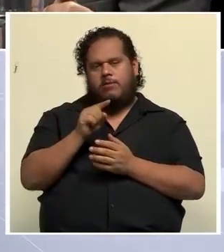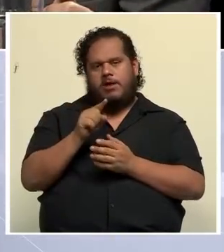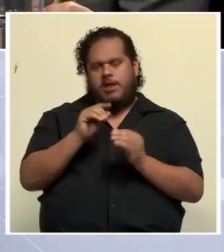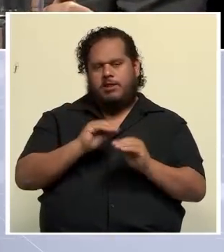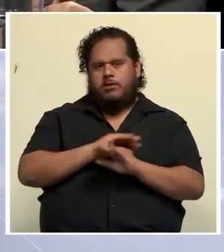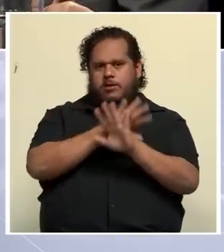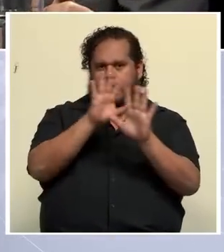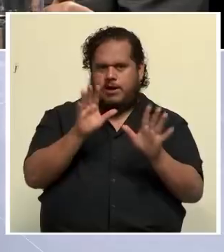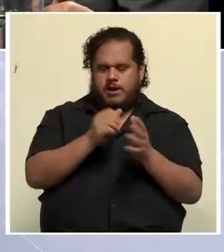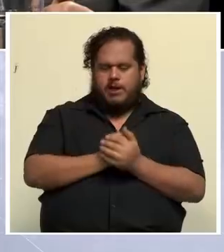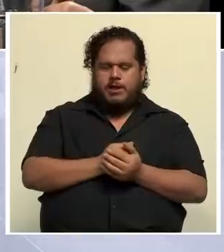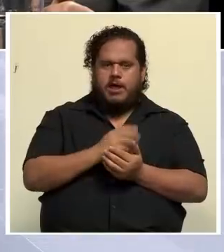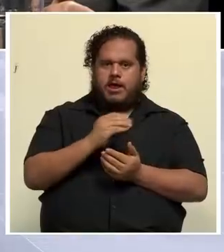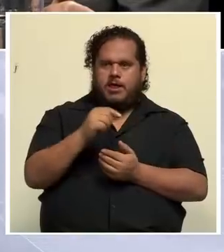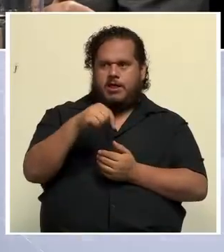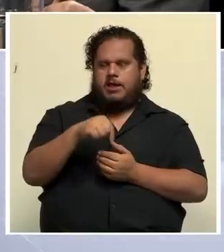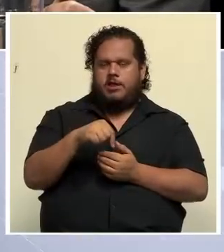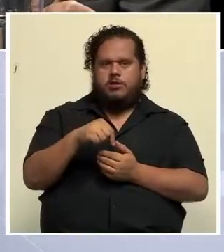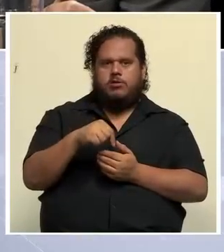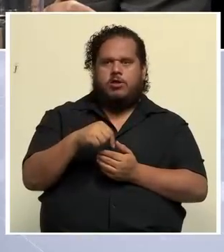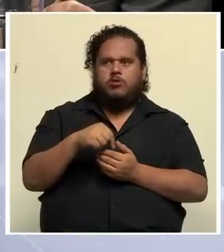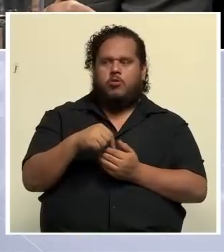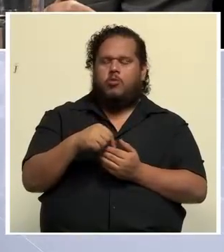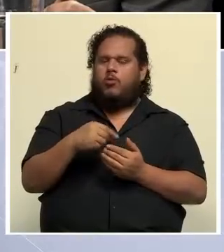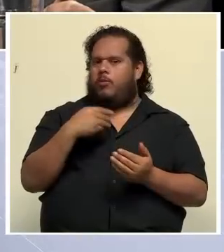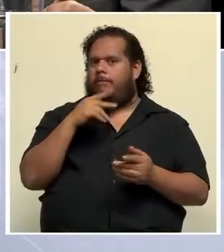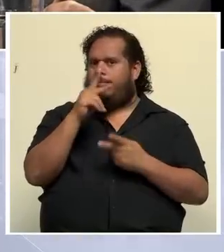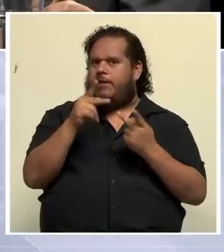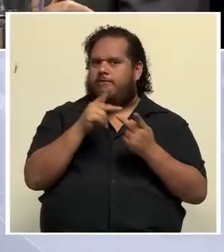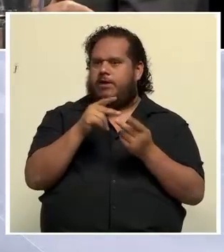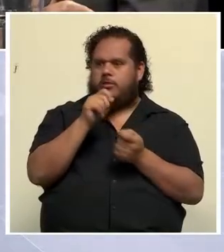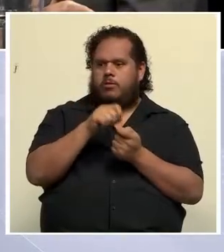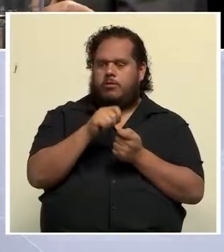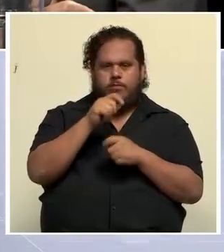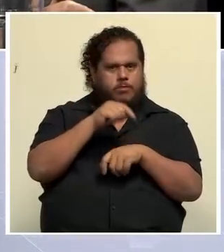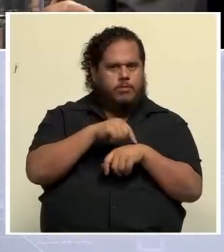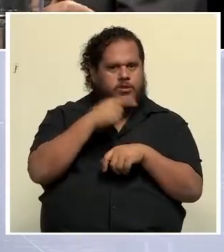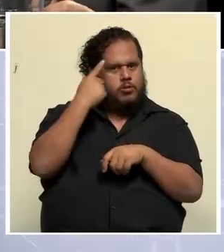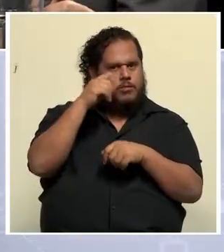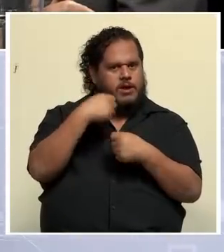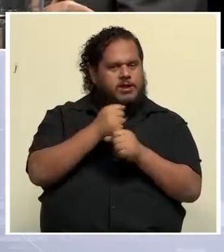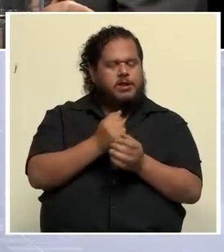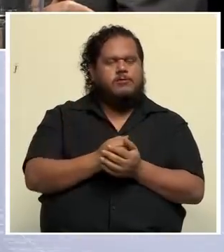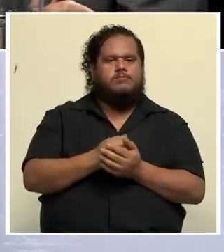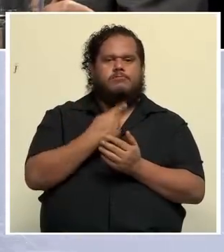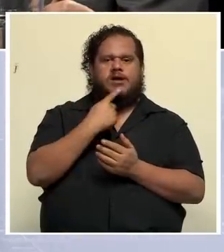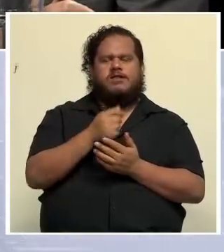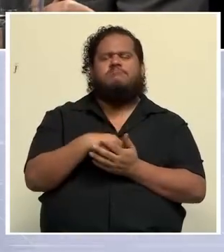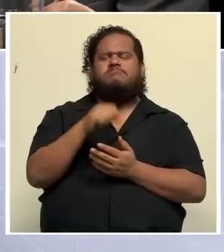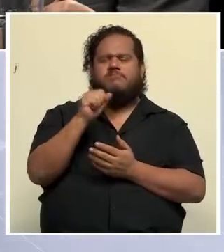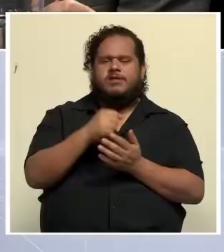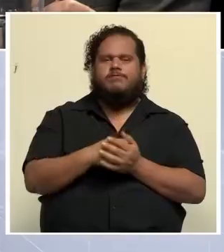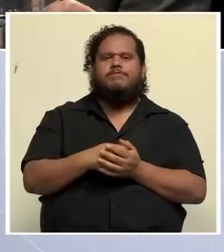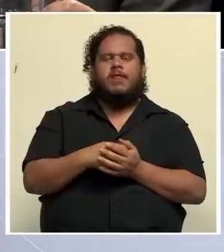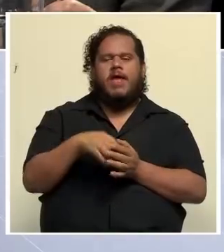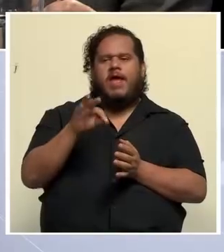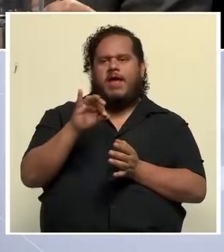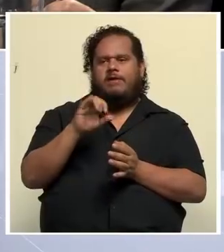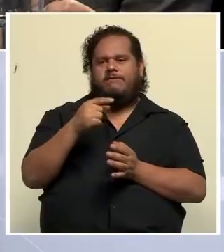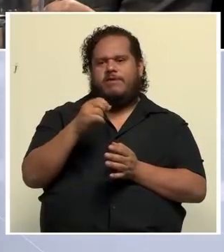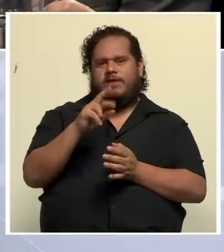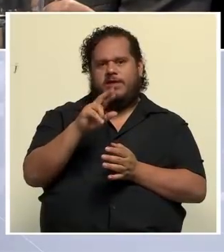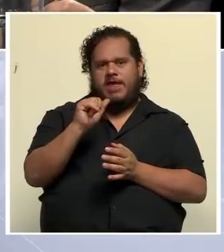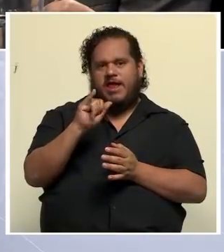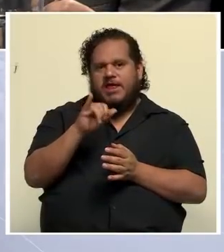aclaren, y este es un extraordinario momento para hacerlo, van a decir sí, Figueres es el candidato y es